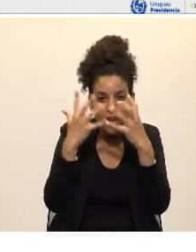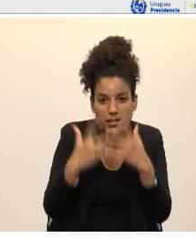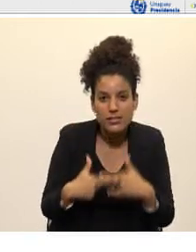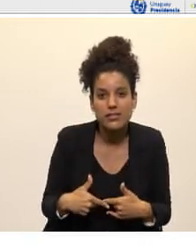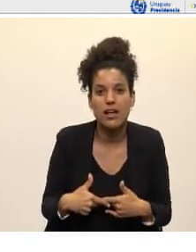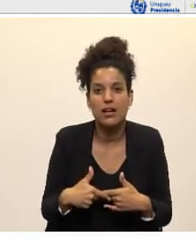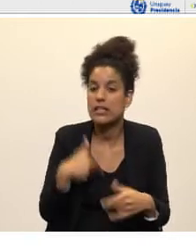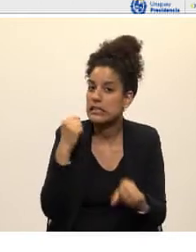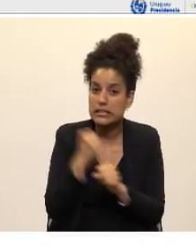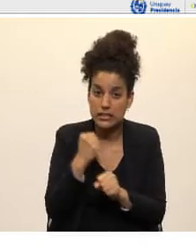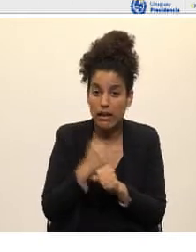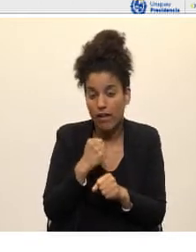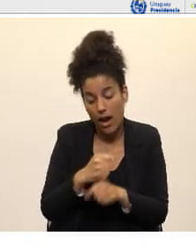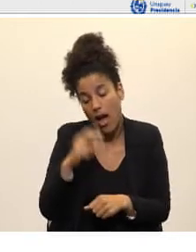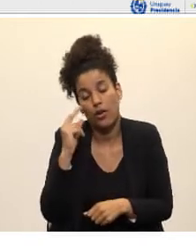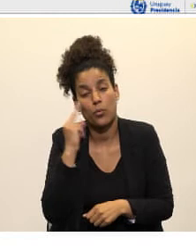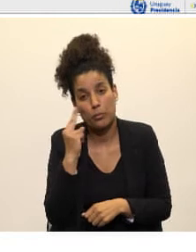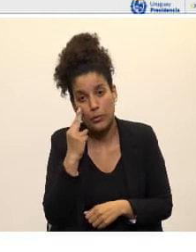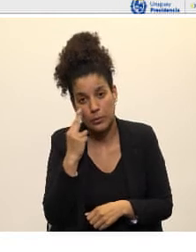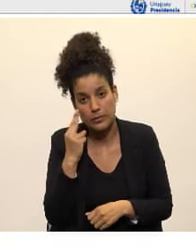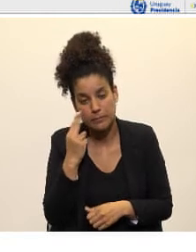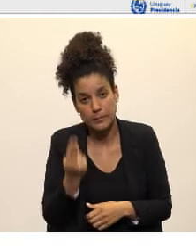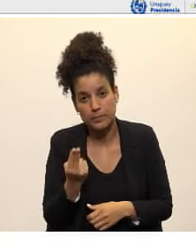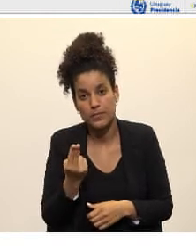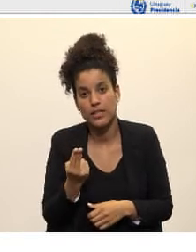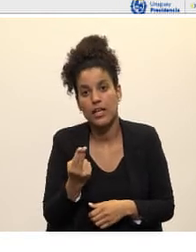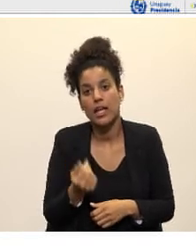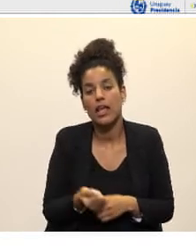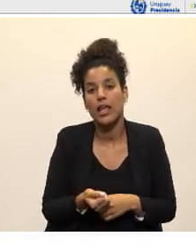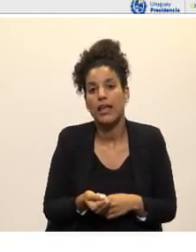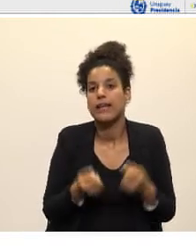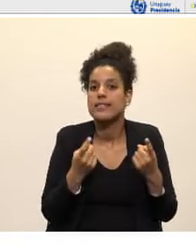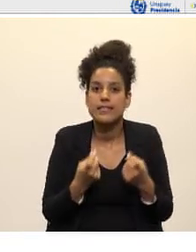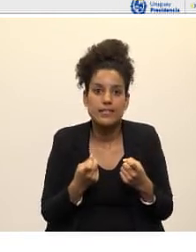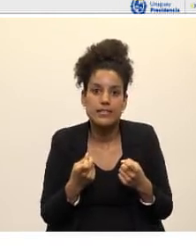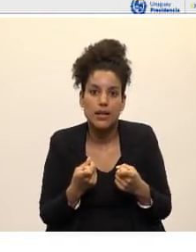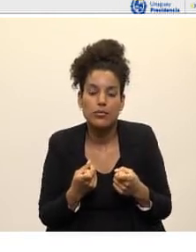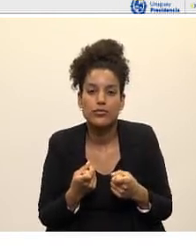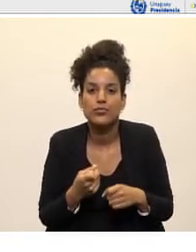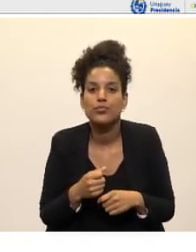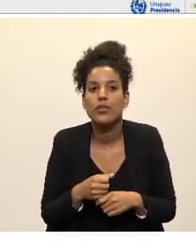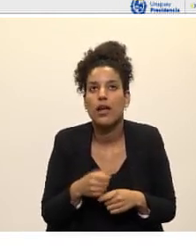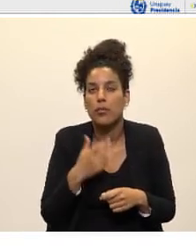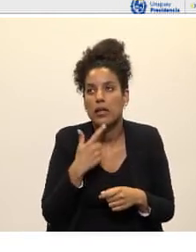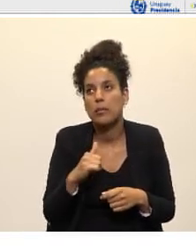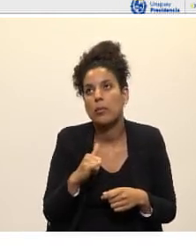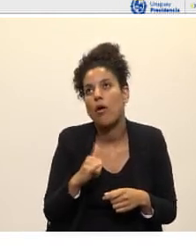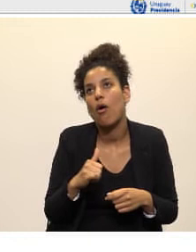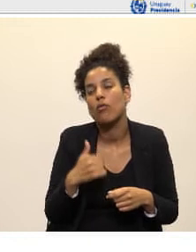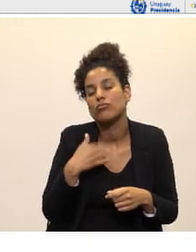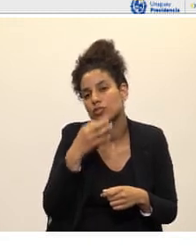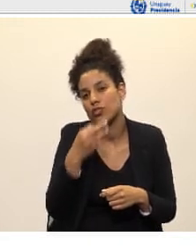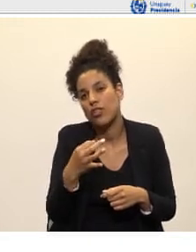que trabajar con el conflicto. Tenemos que no generar estos falsos consensos. Yo hablaba de este mapa revisitado,